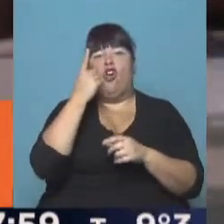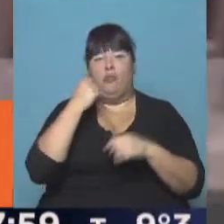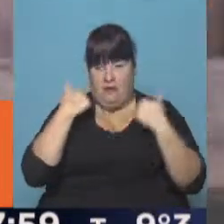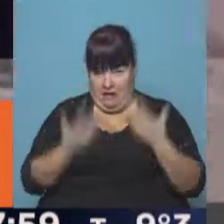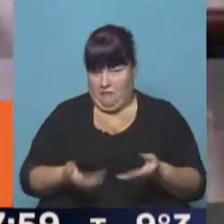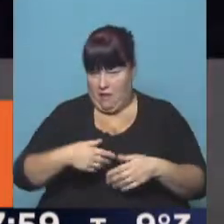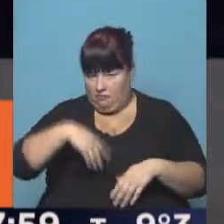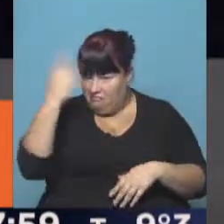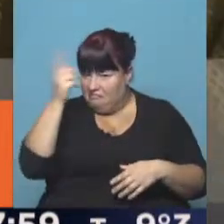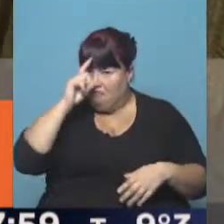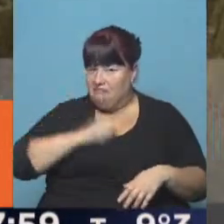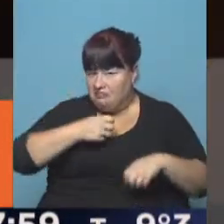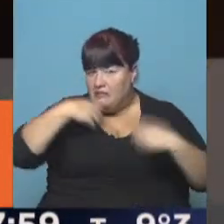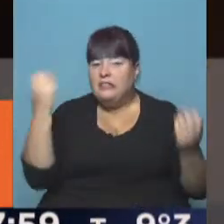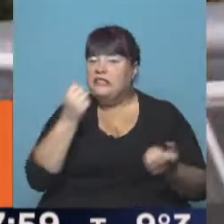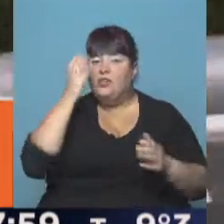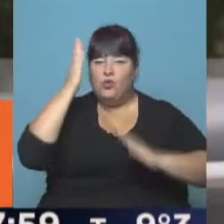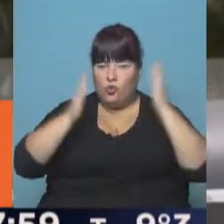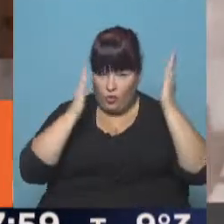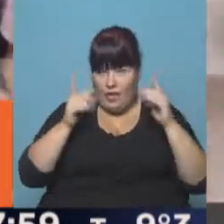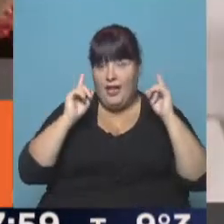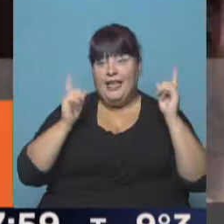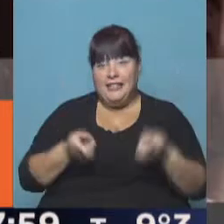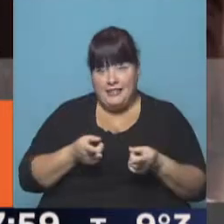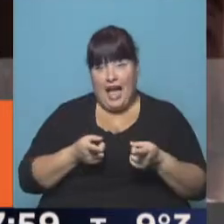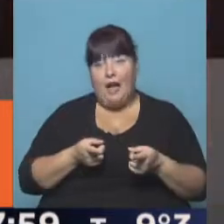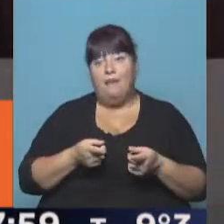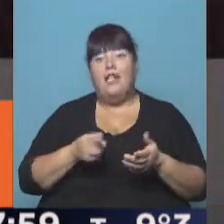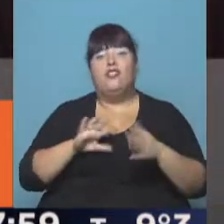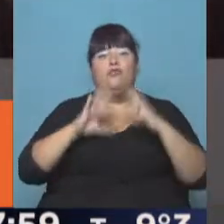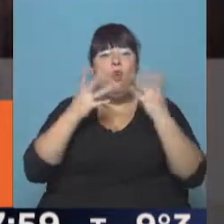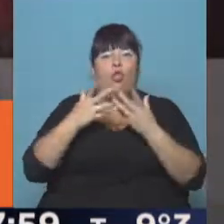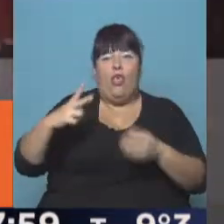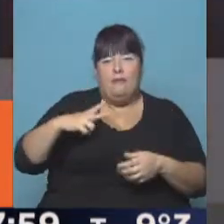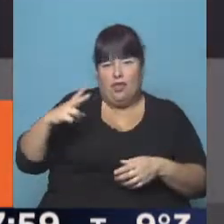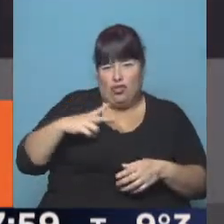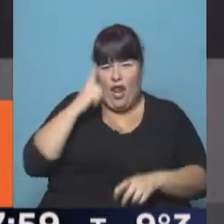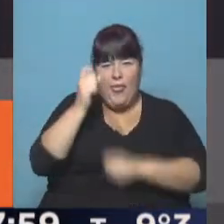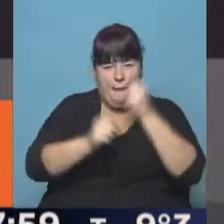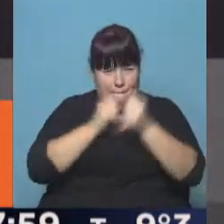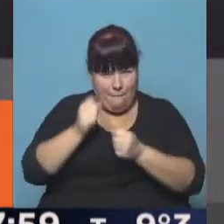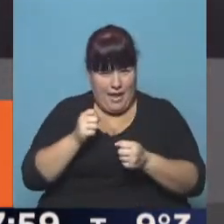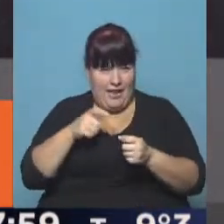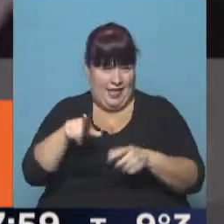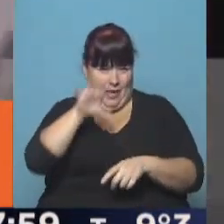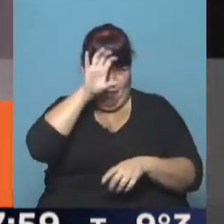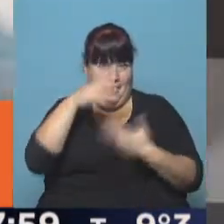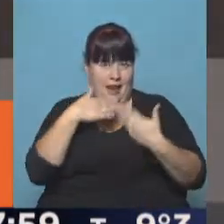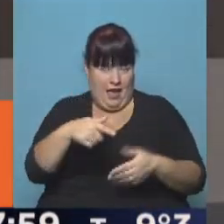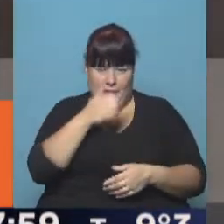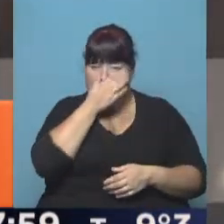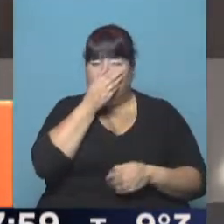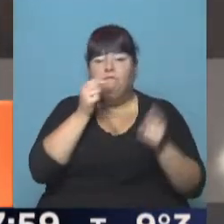a cualquier cosa en busca de un sueño y también del mundo multimillonario empresarial que mueve la minería.